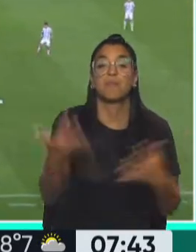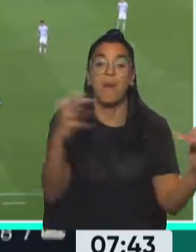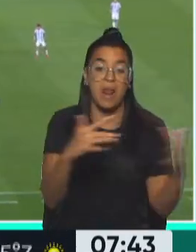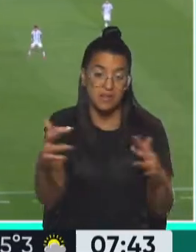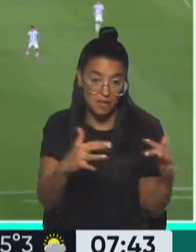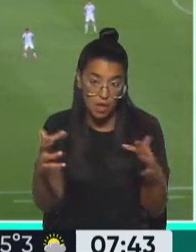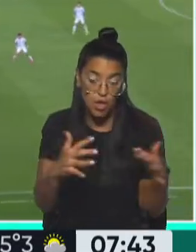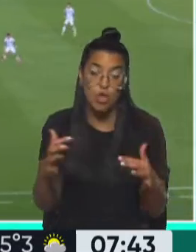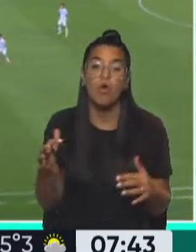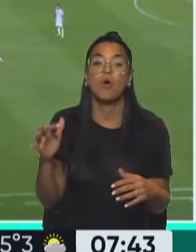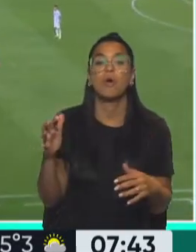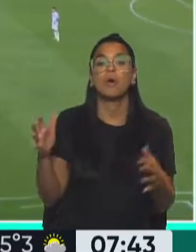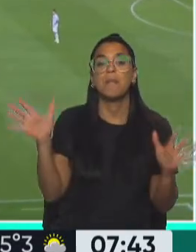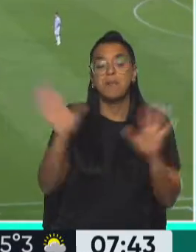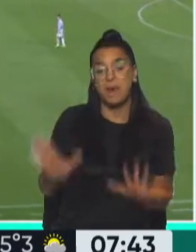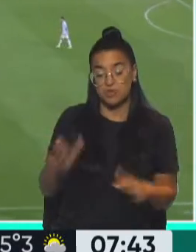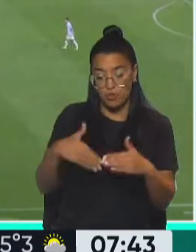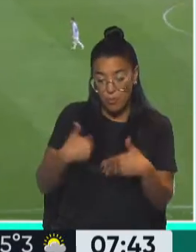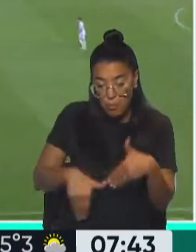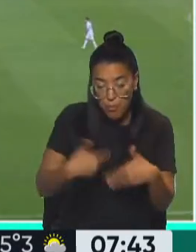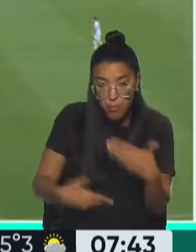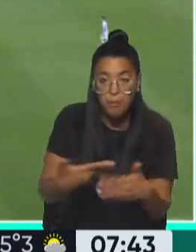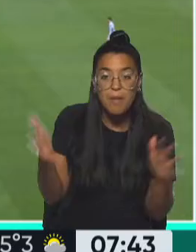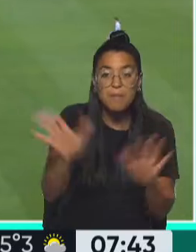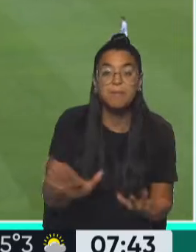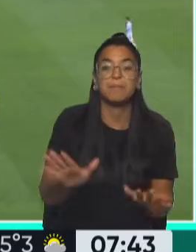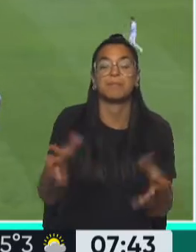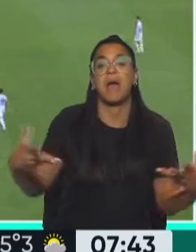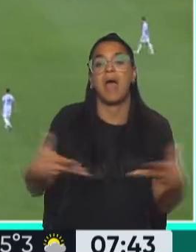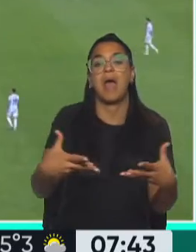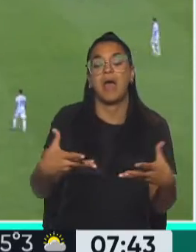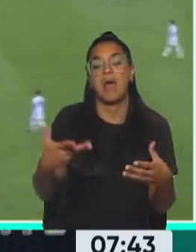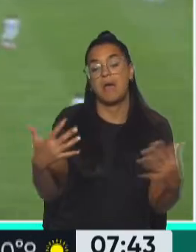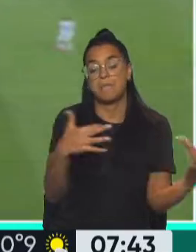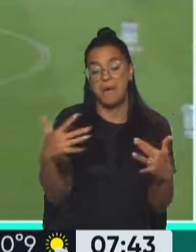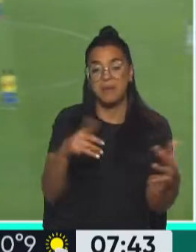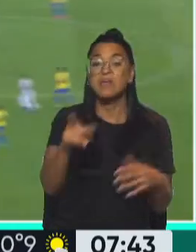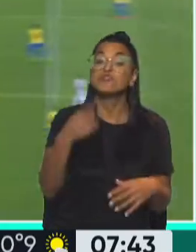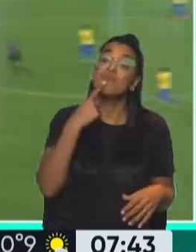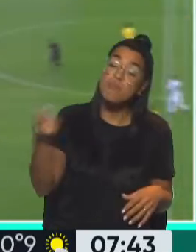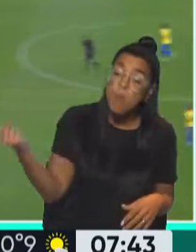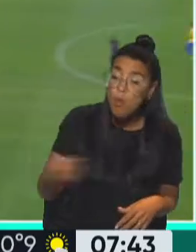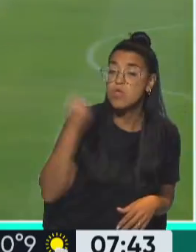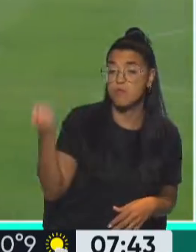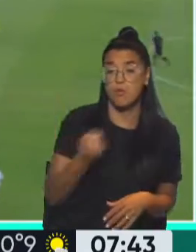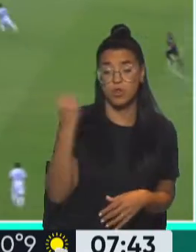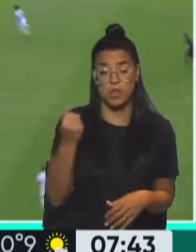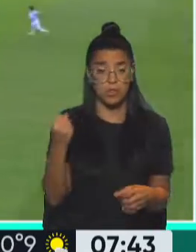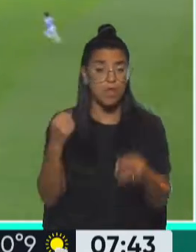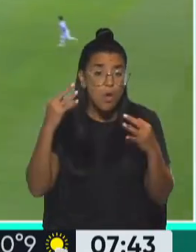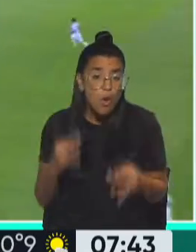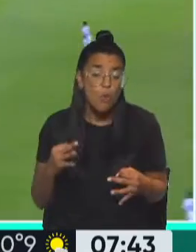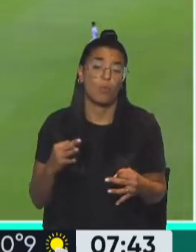sí. O Preparación para un acontecimiento partido. que va a ser mundial. Bueno, eso es sumamente importante,